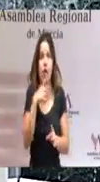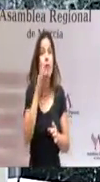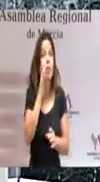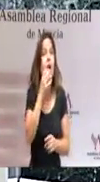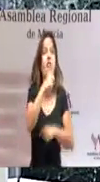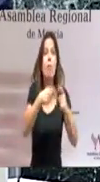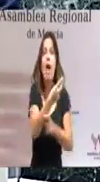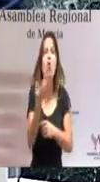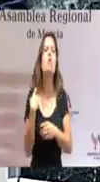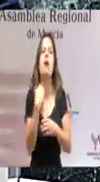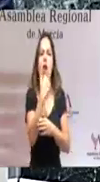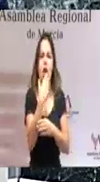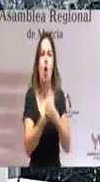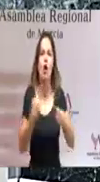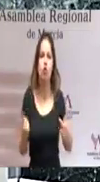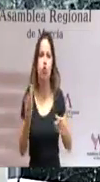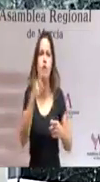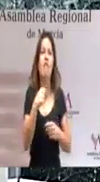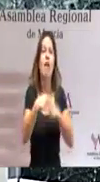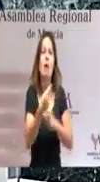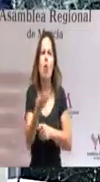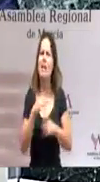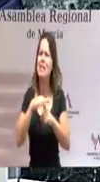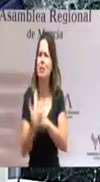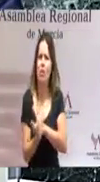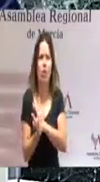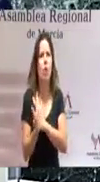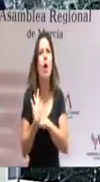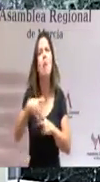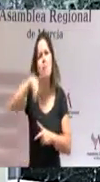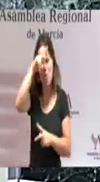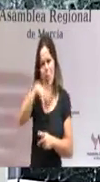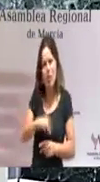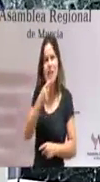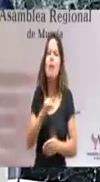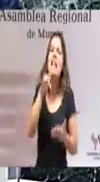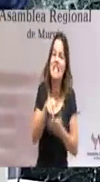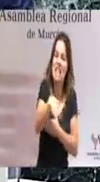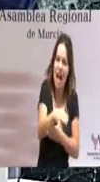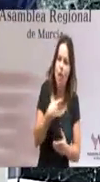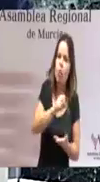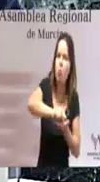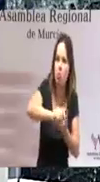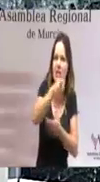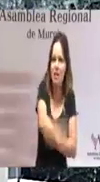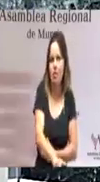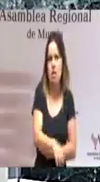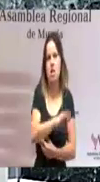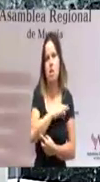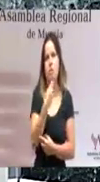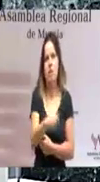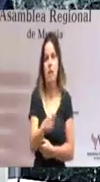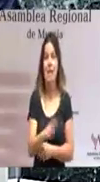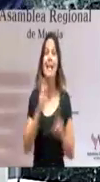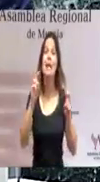que están en riesgo de exclusión y familias que están en una situación preocupante. Pise también esa calle, señor presidente. En cuanto al